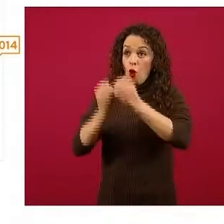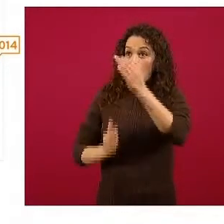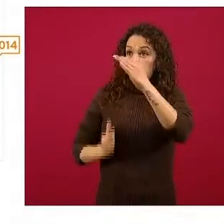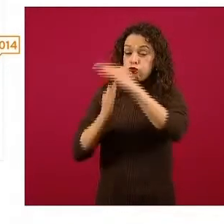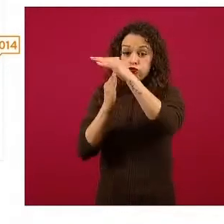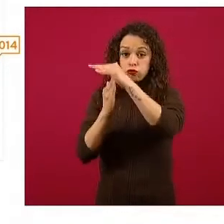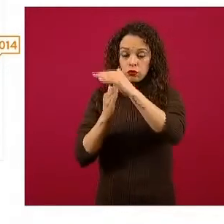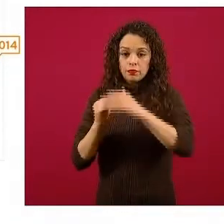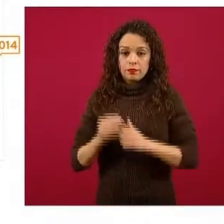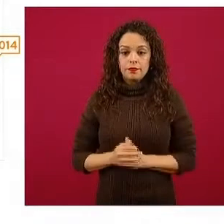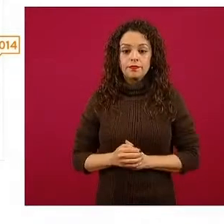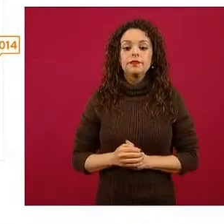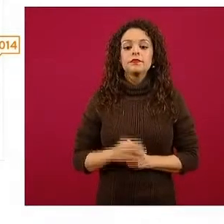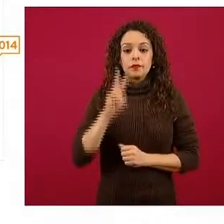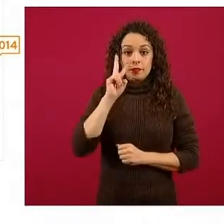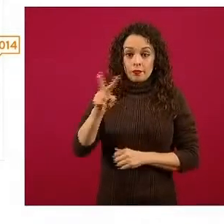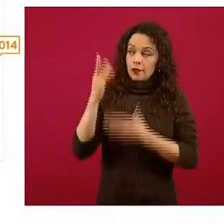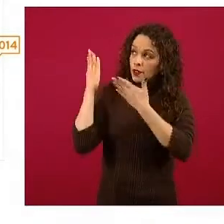Después tuvimos un descenso,